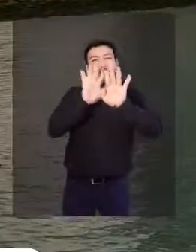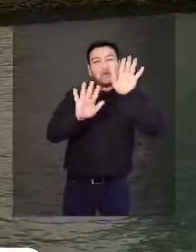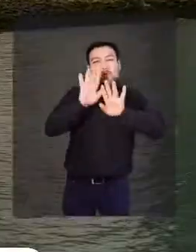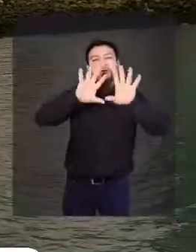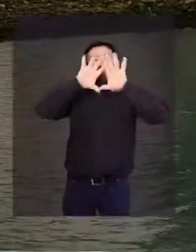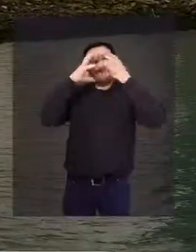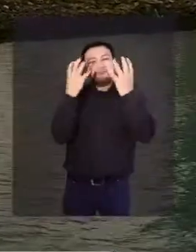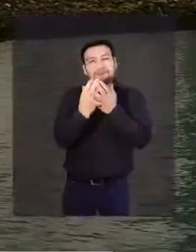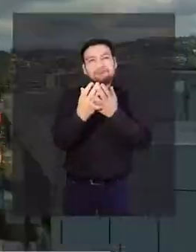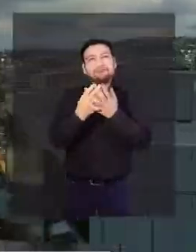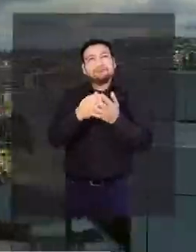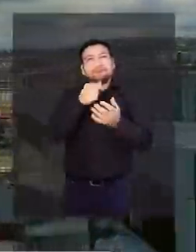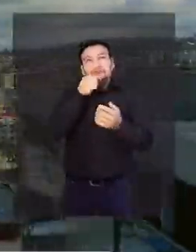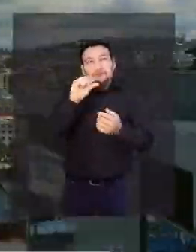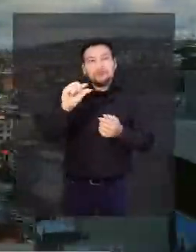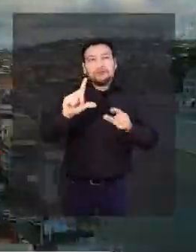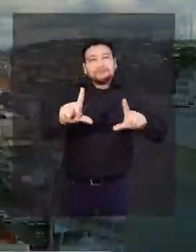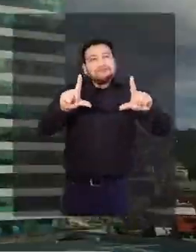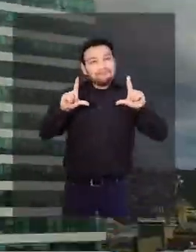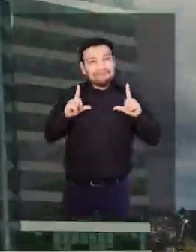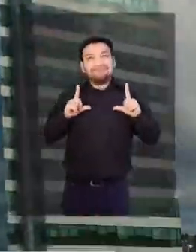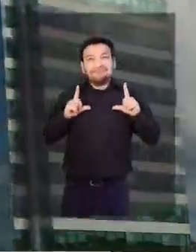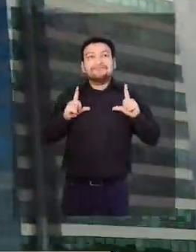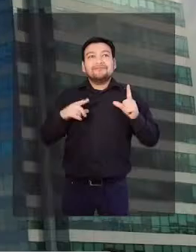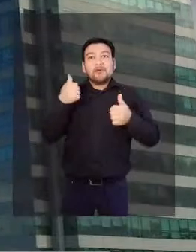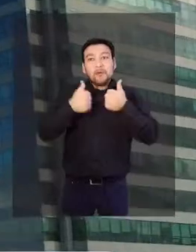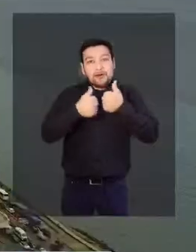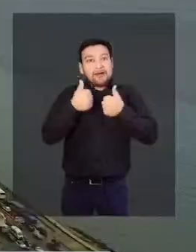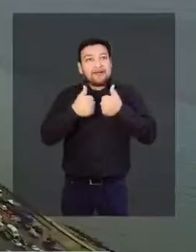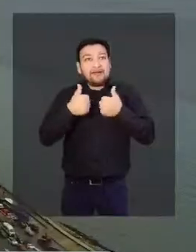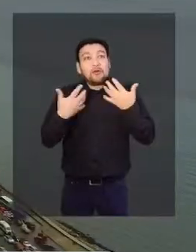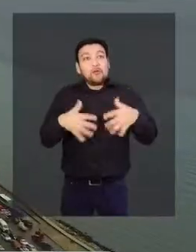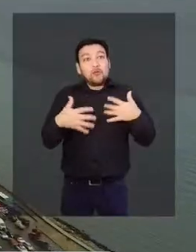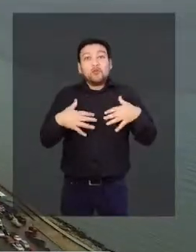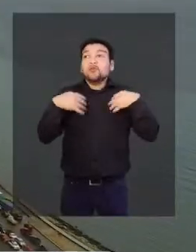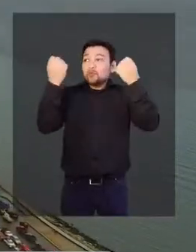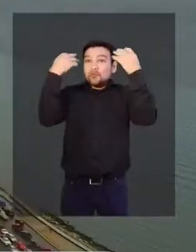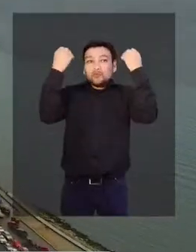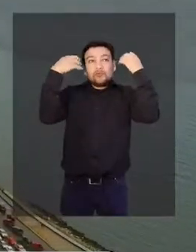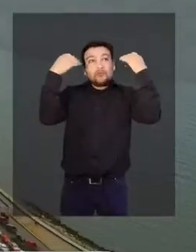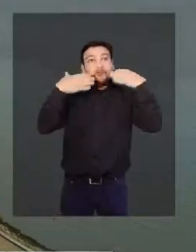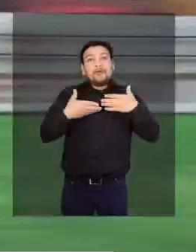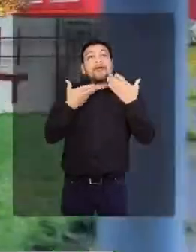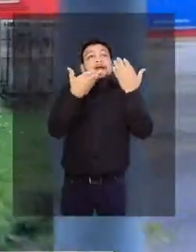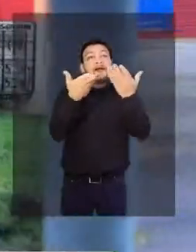región de los lagos ha generado una creciente necesidad de profesionales en la zona.